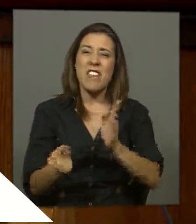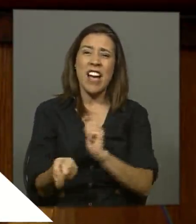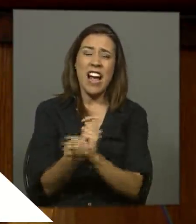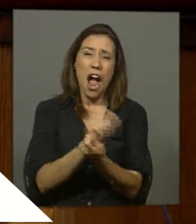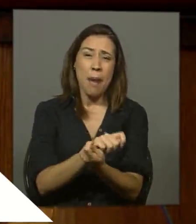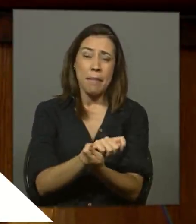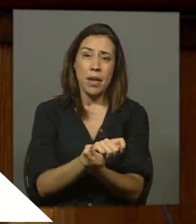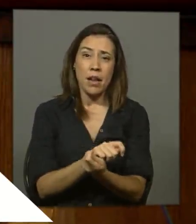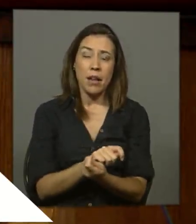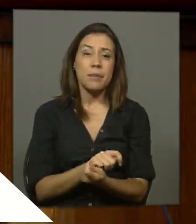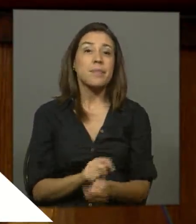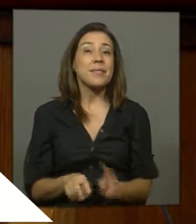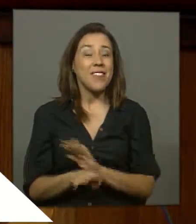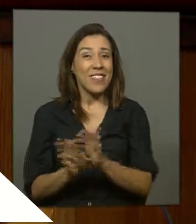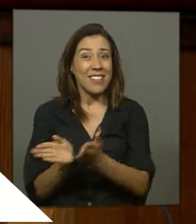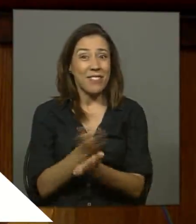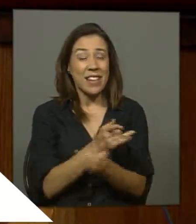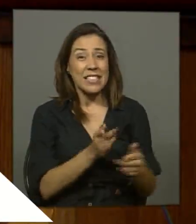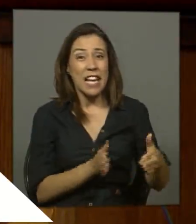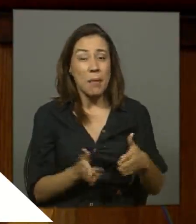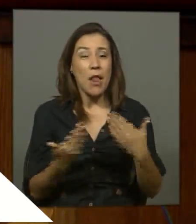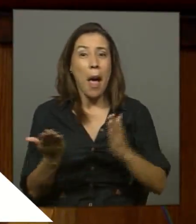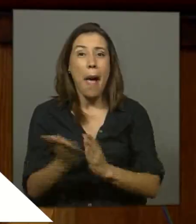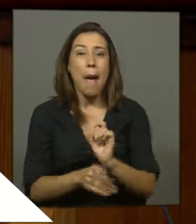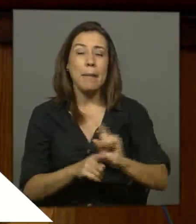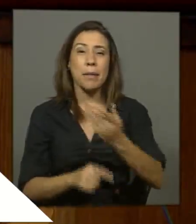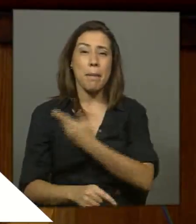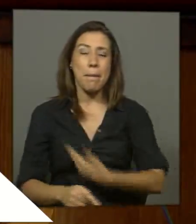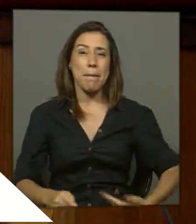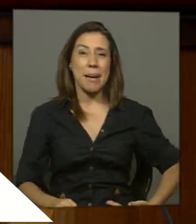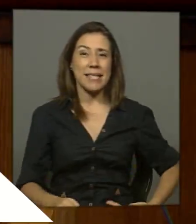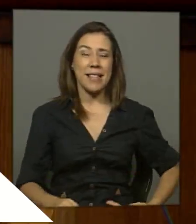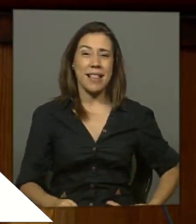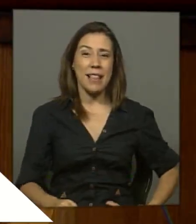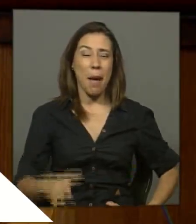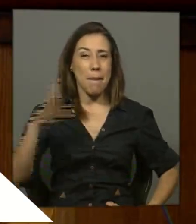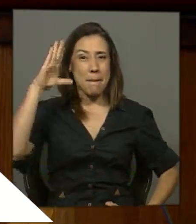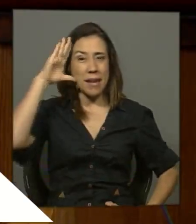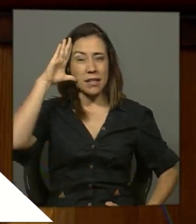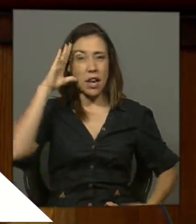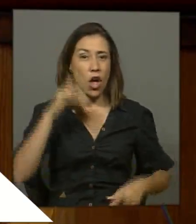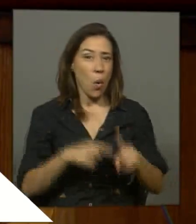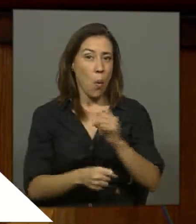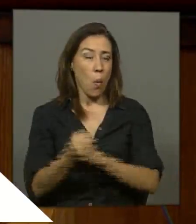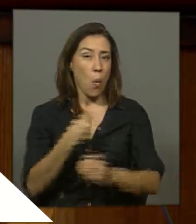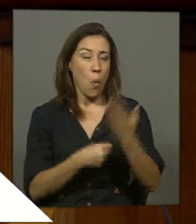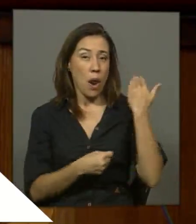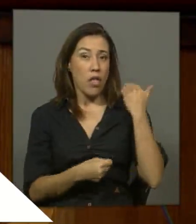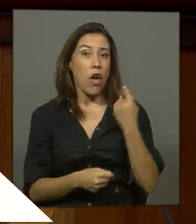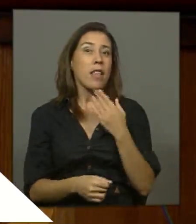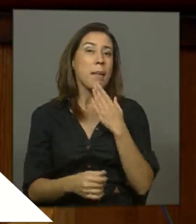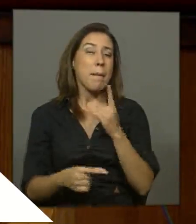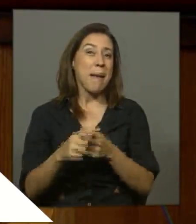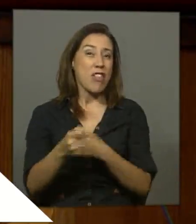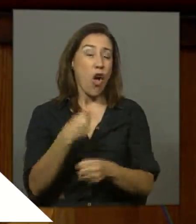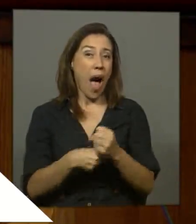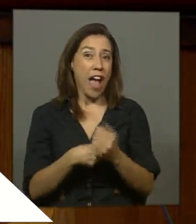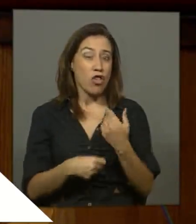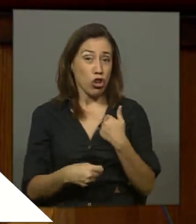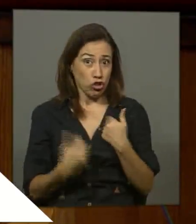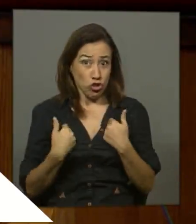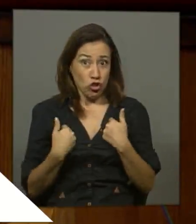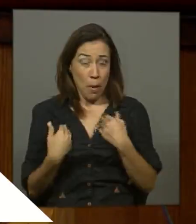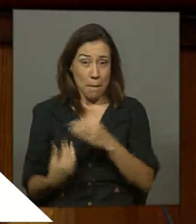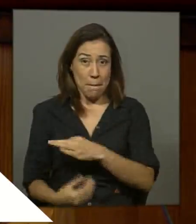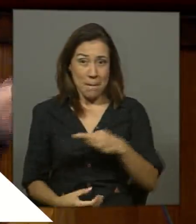bien salir de ese camino ha sido iniciada por la presidenta bachelet hace un año atrás y hace medio año atrás yo mismo como